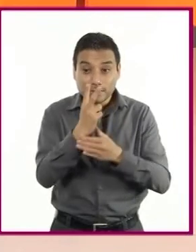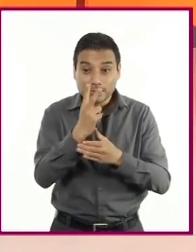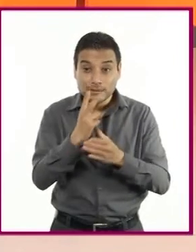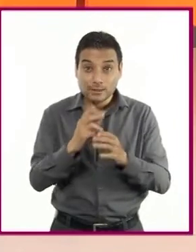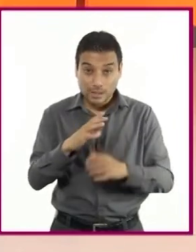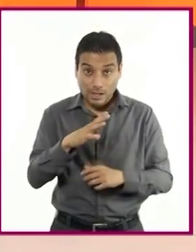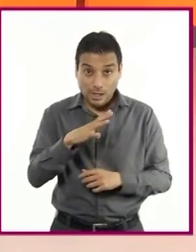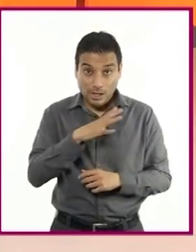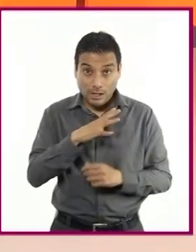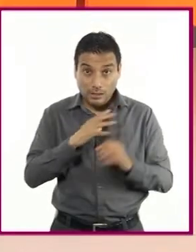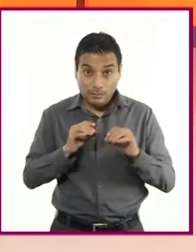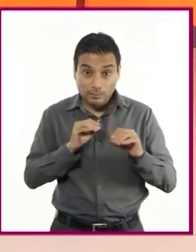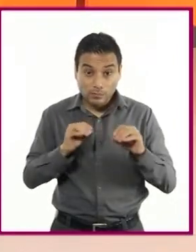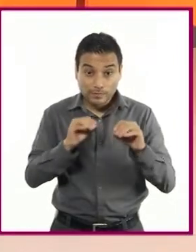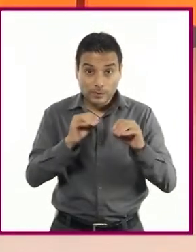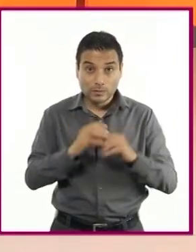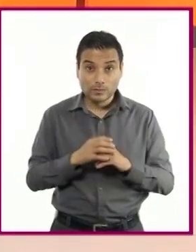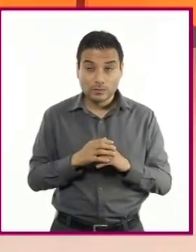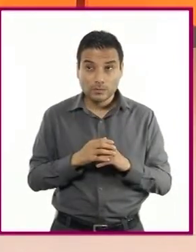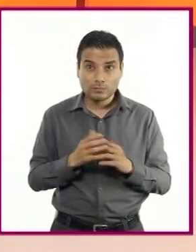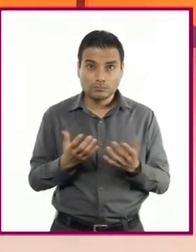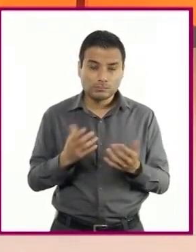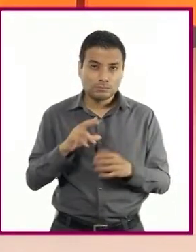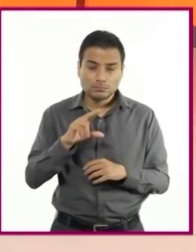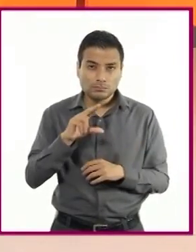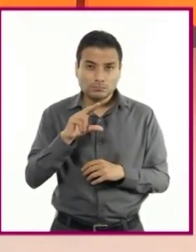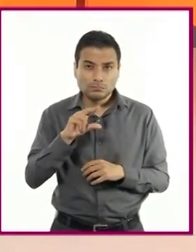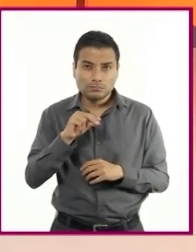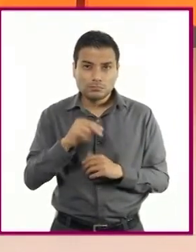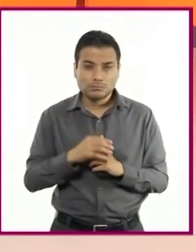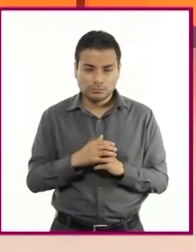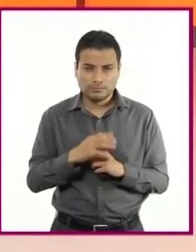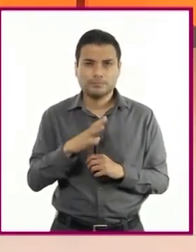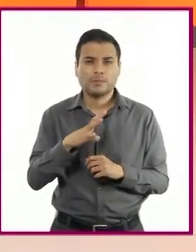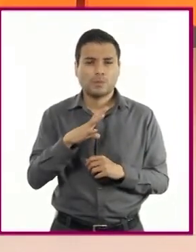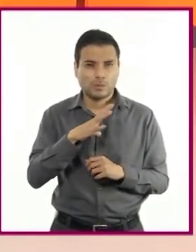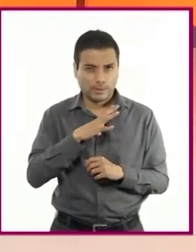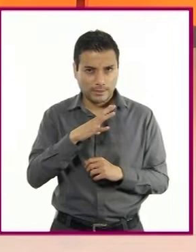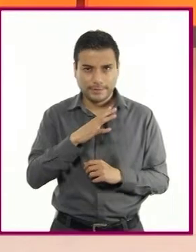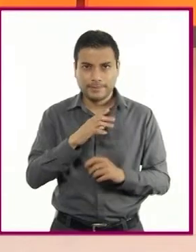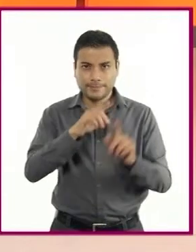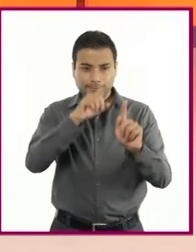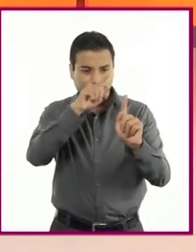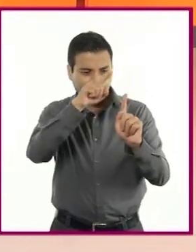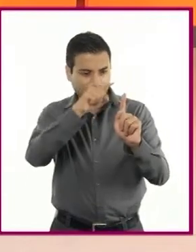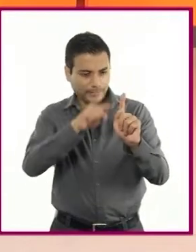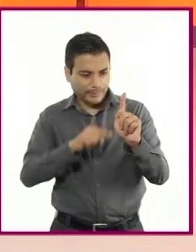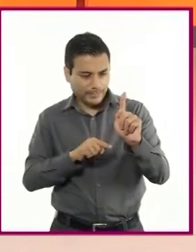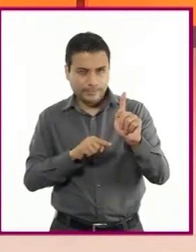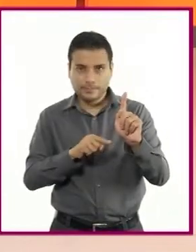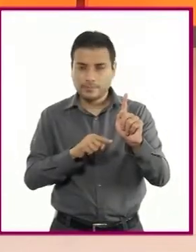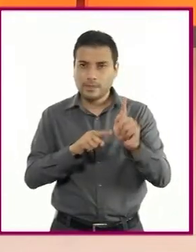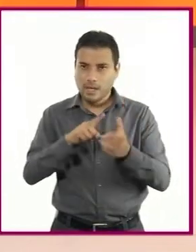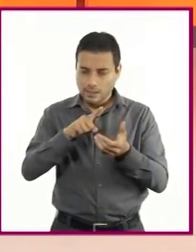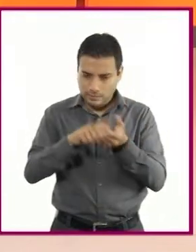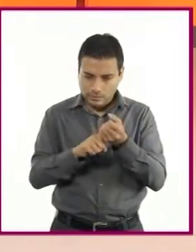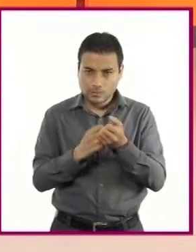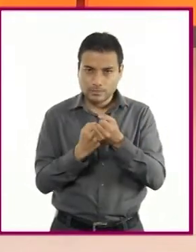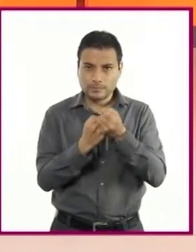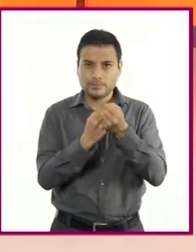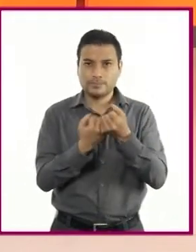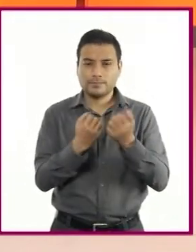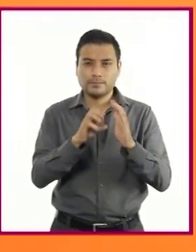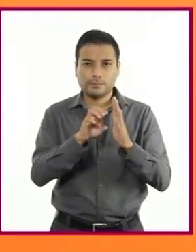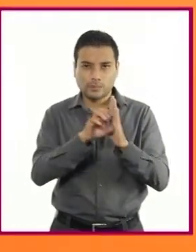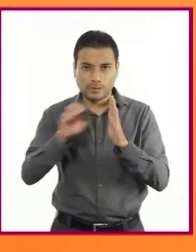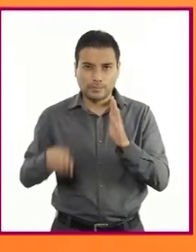presentan locomoción alguna, pero sí poseen estructuras anatómicas que les proporcionan soporte, como es el